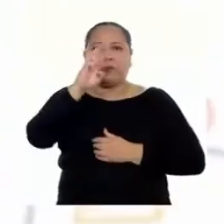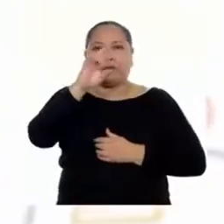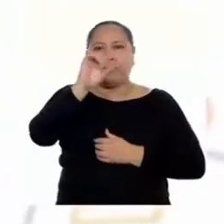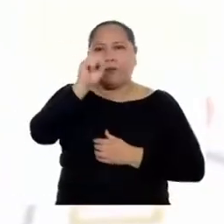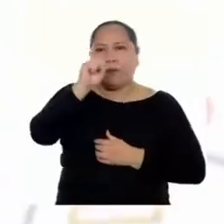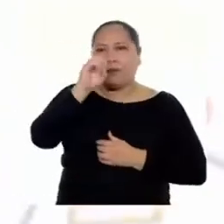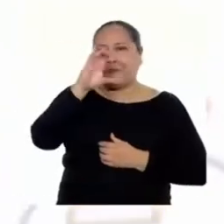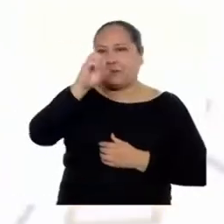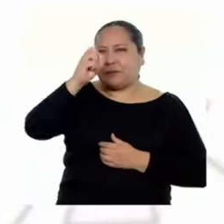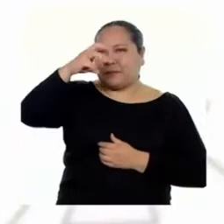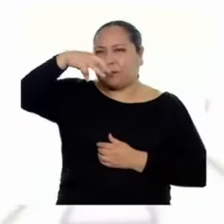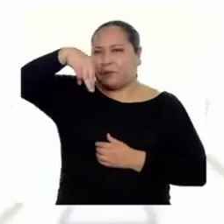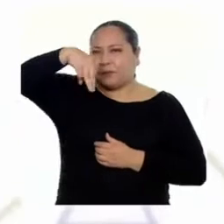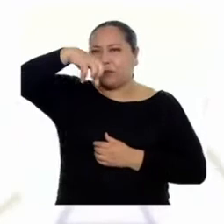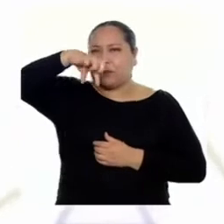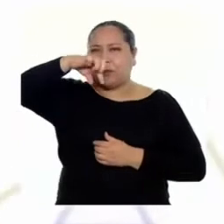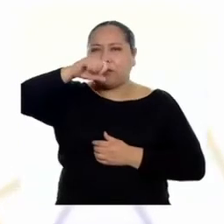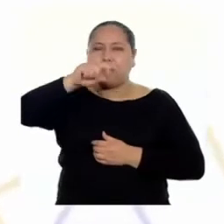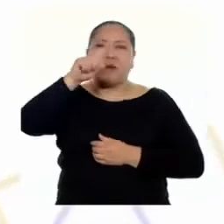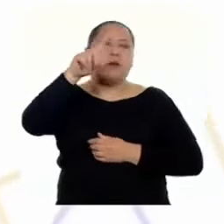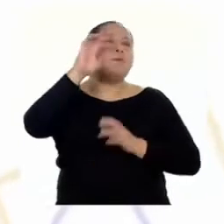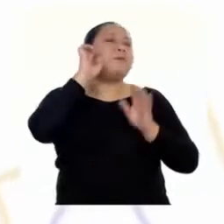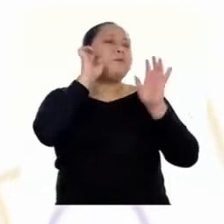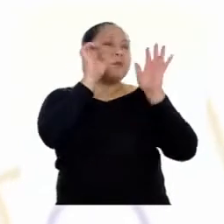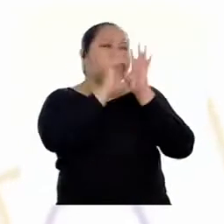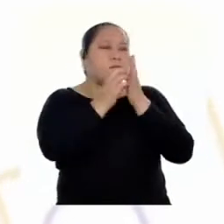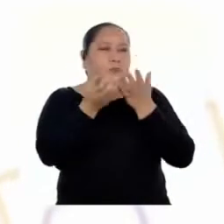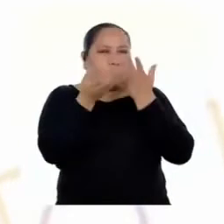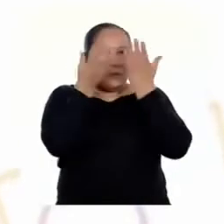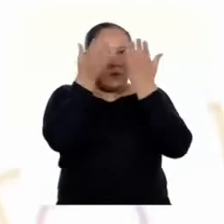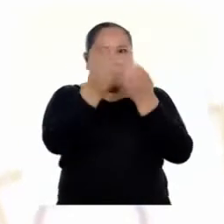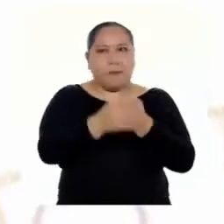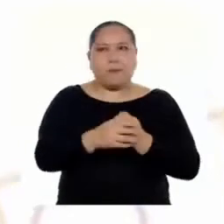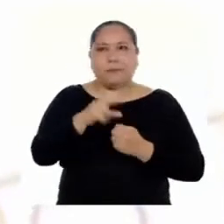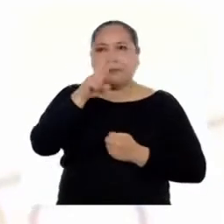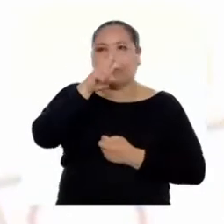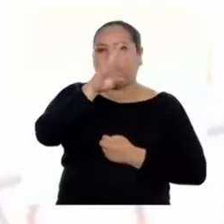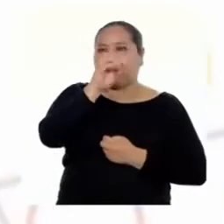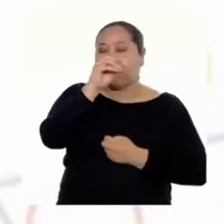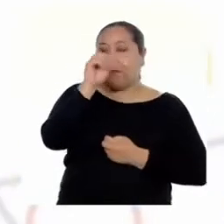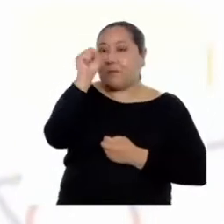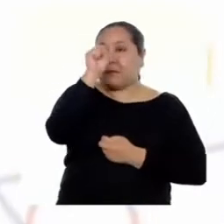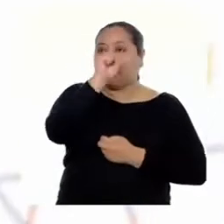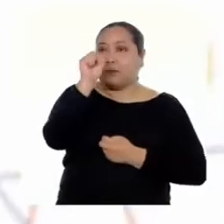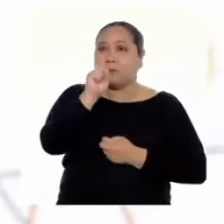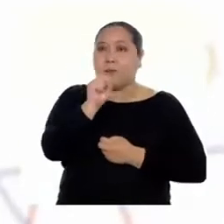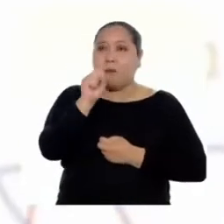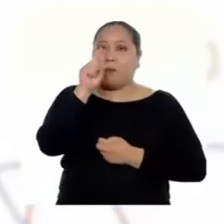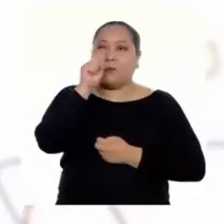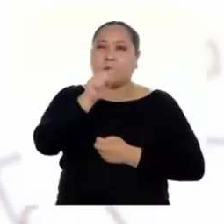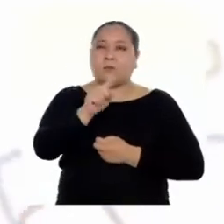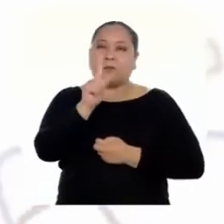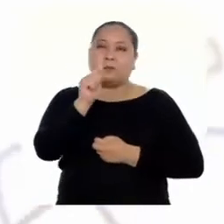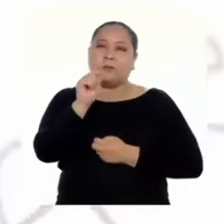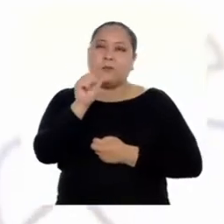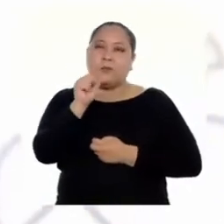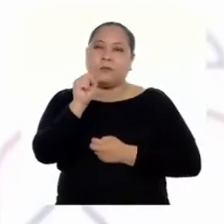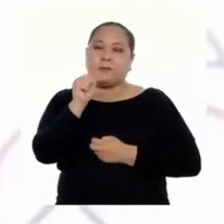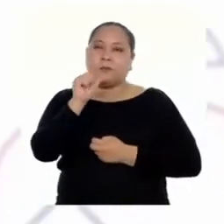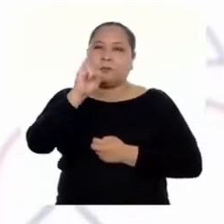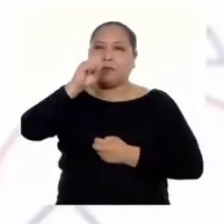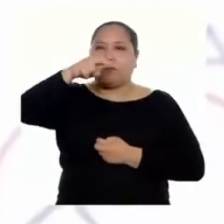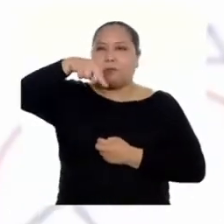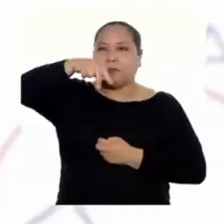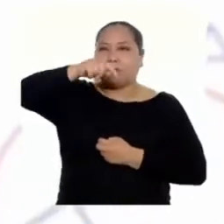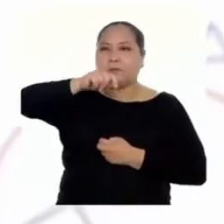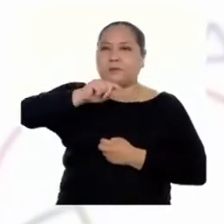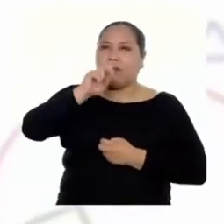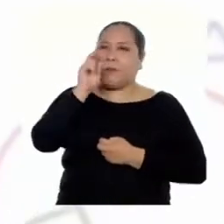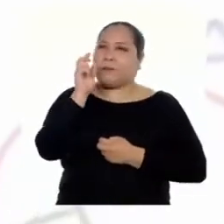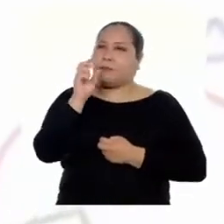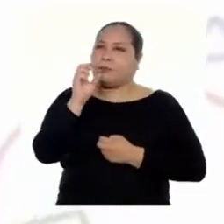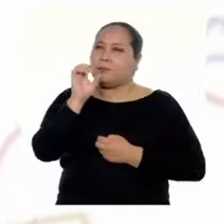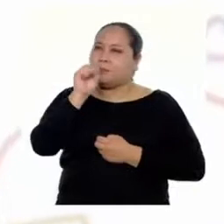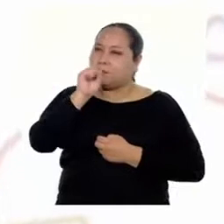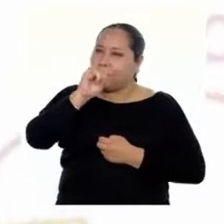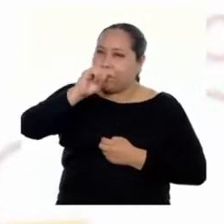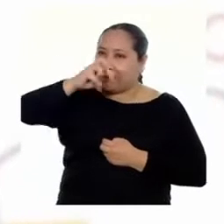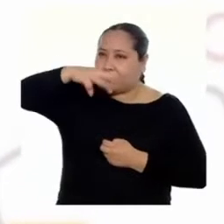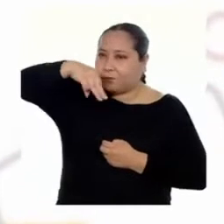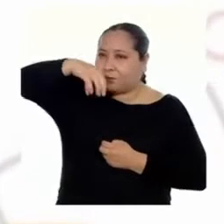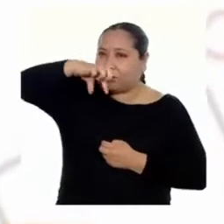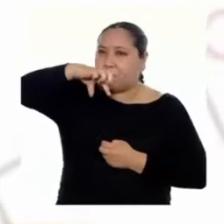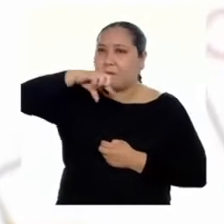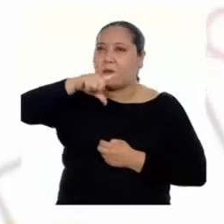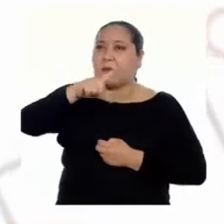es. Supongamos que te ofrezco lo siguiente: 200 soles a una tasa de interés simple del 10%